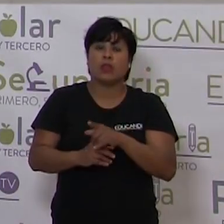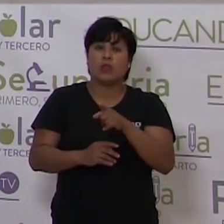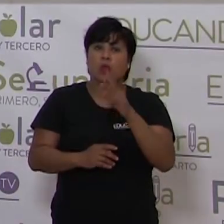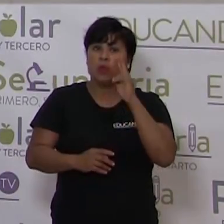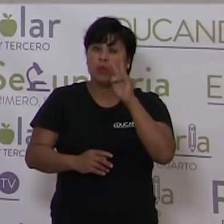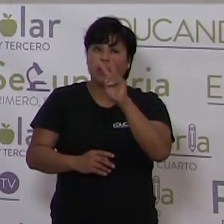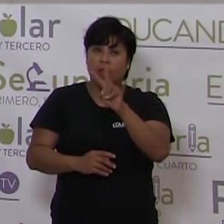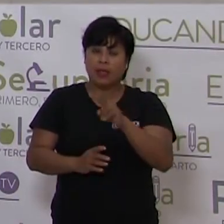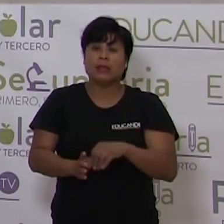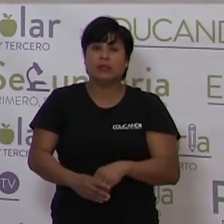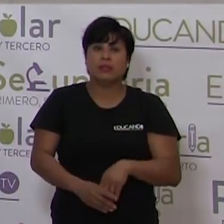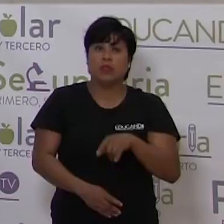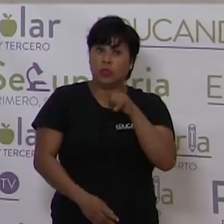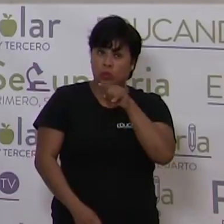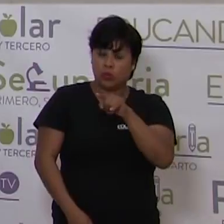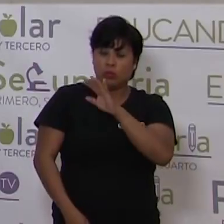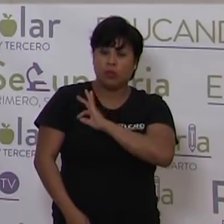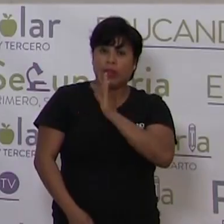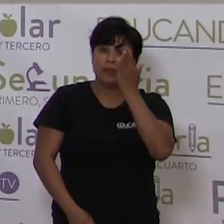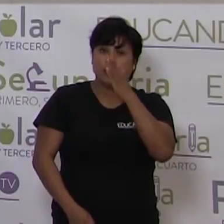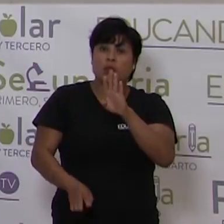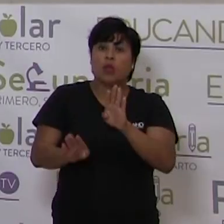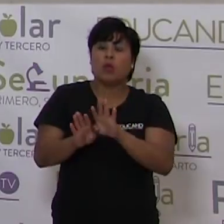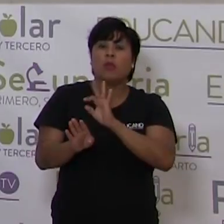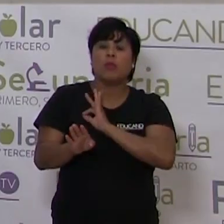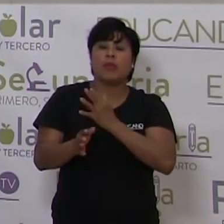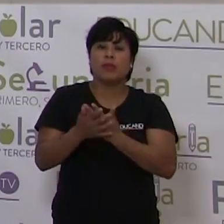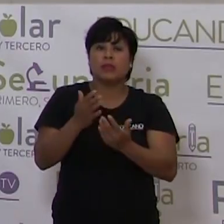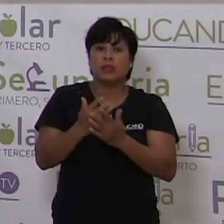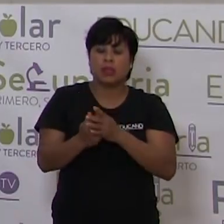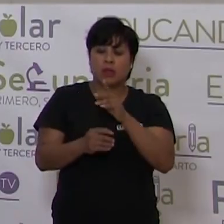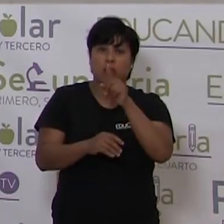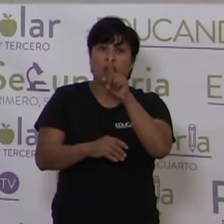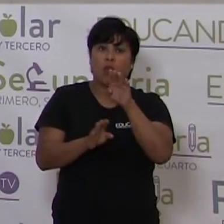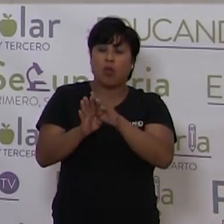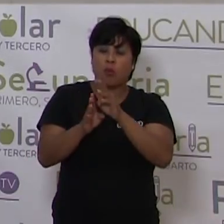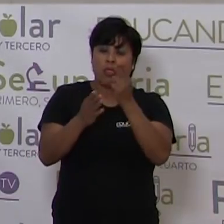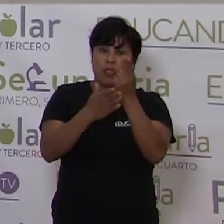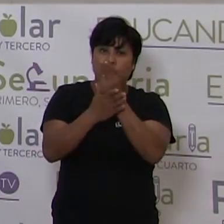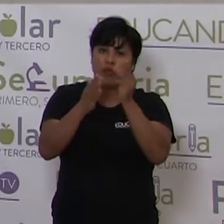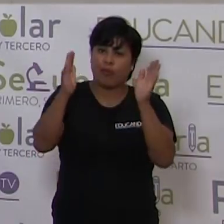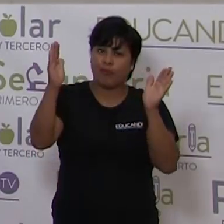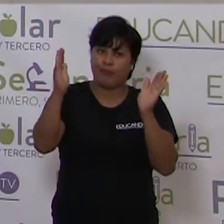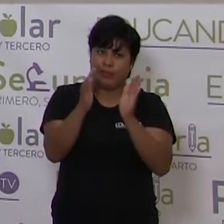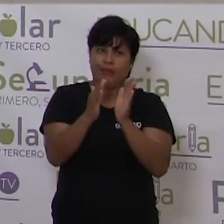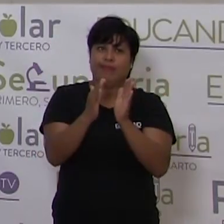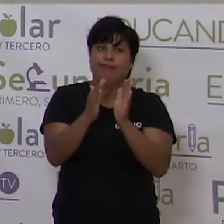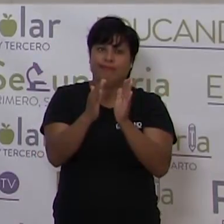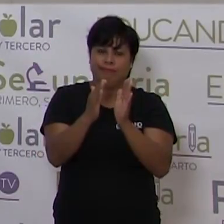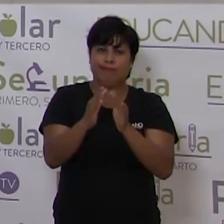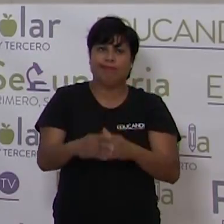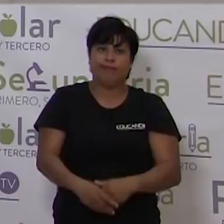alguna forma tú sepas cómo hacer una figura más chiquita.